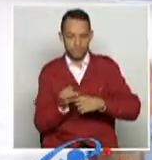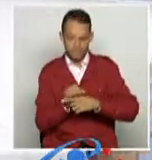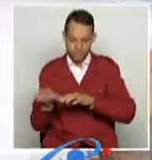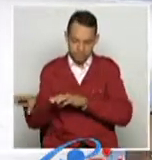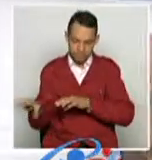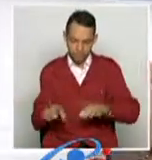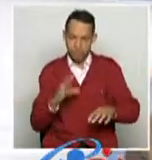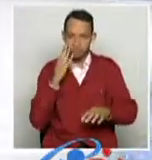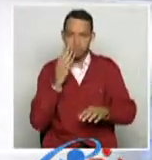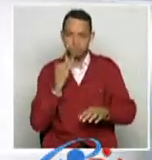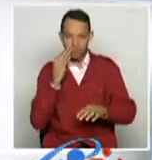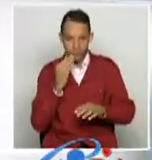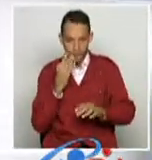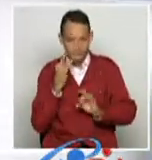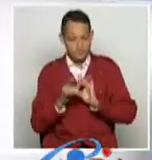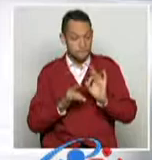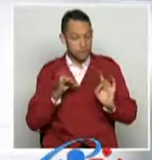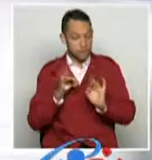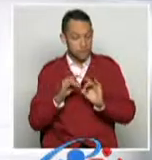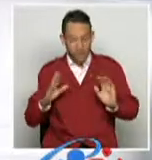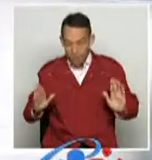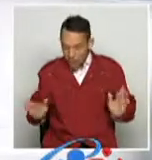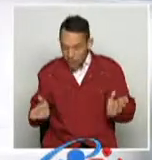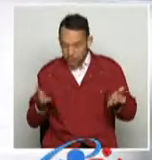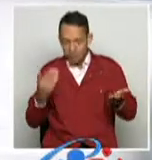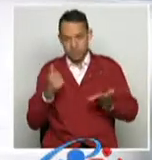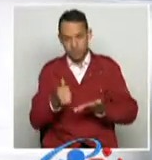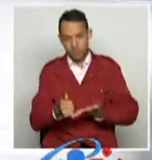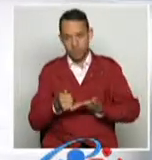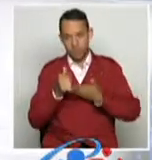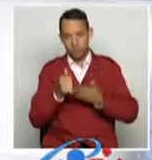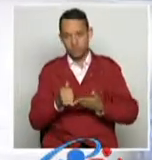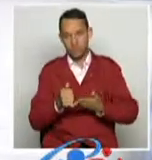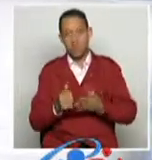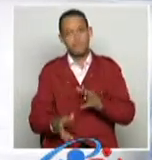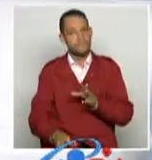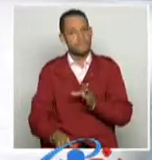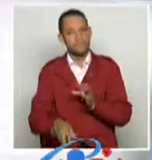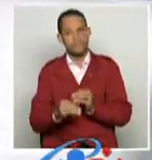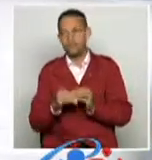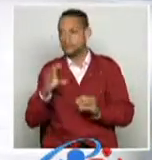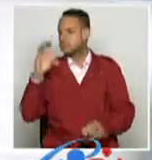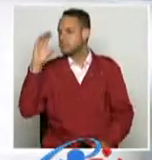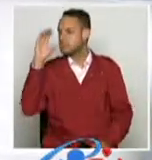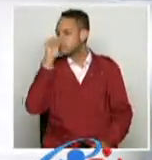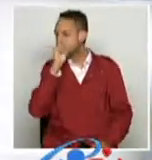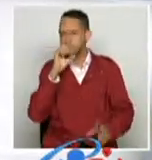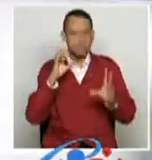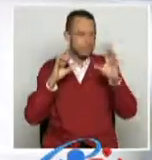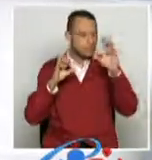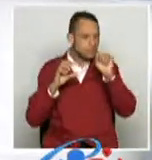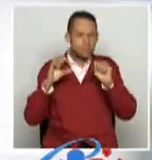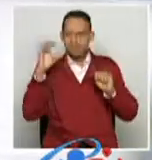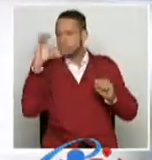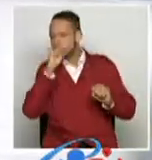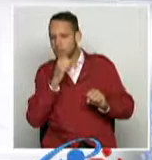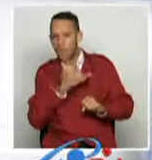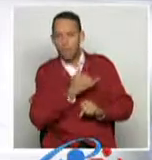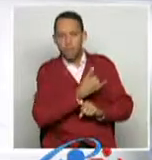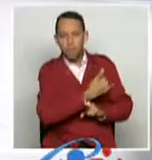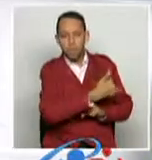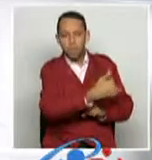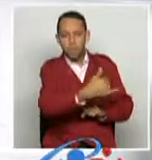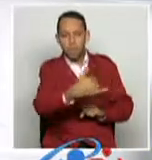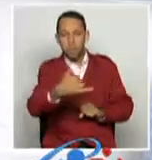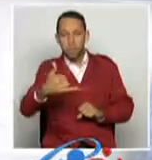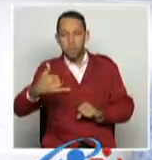medicina. Y hablando de eso que decía el doctor Jorge Enrique Rojas de la prevención, uno encuentra grandes distancias y diferencias entre